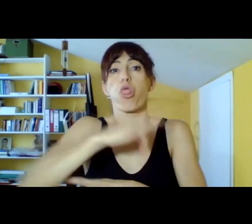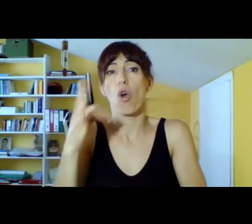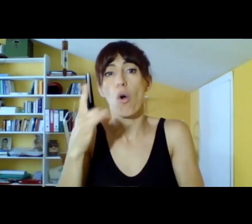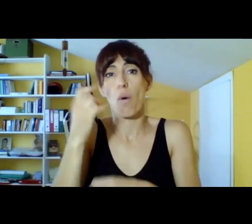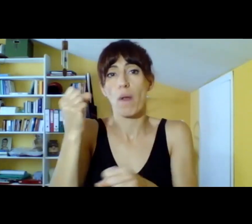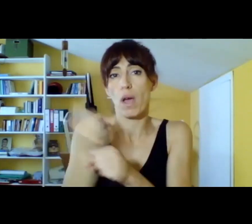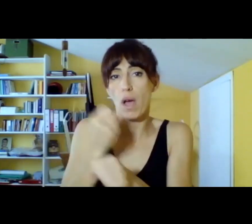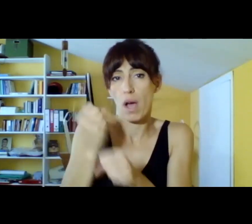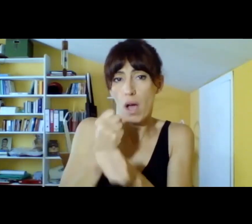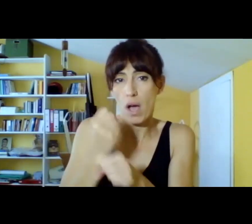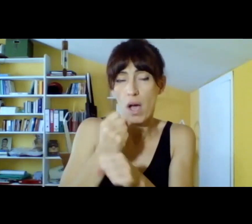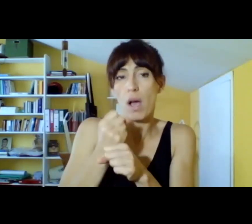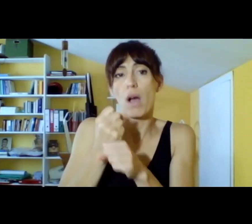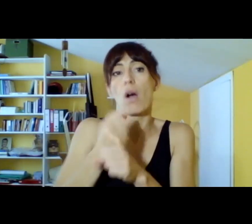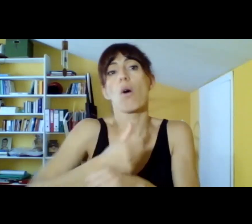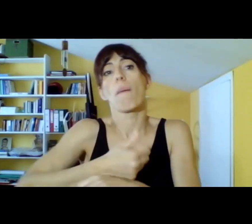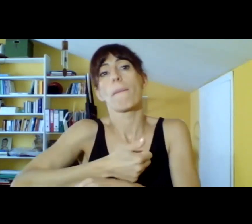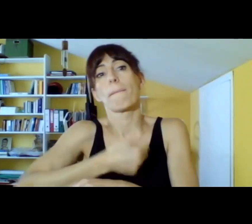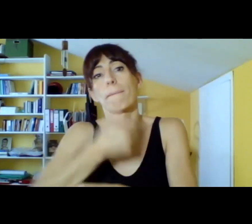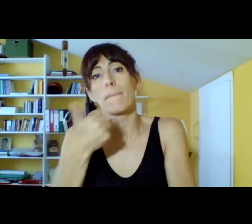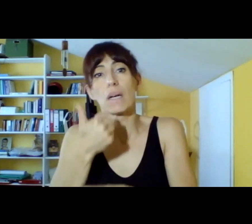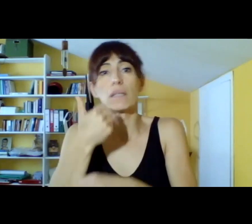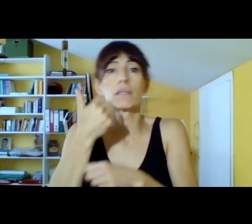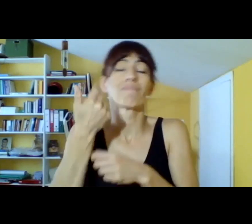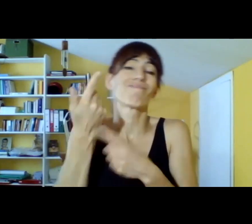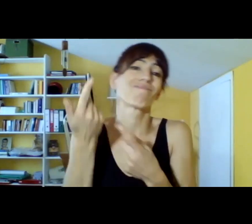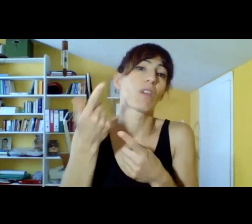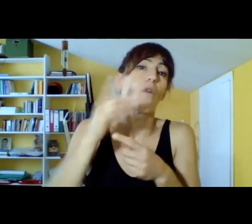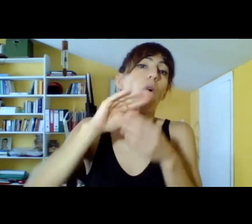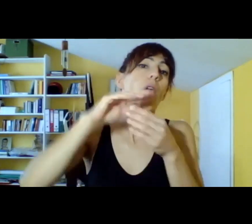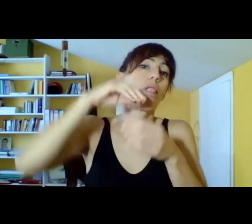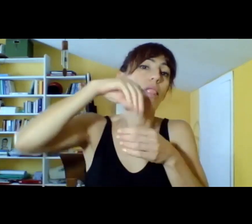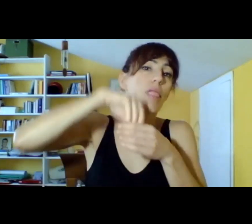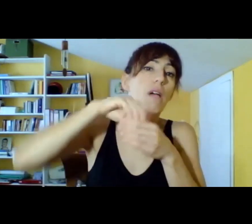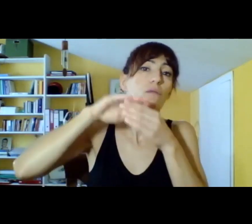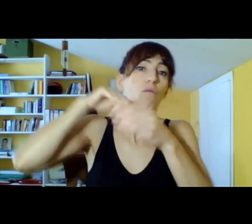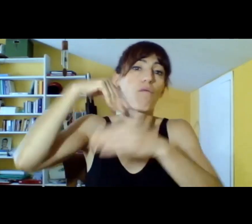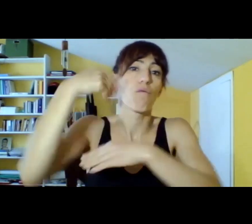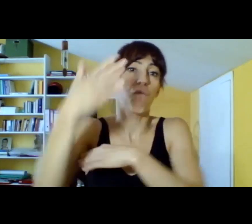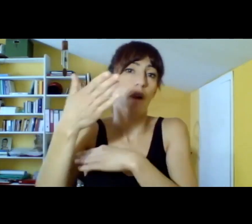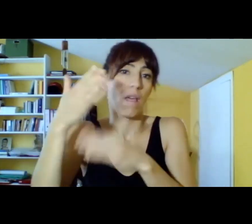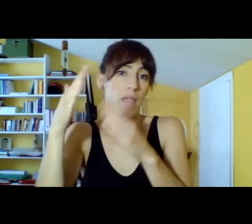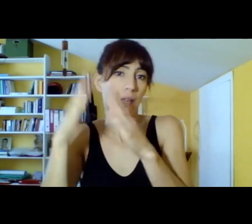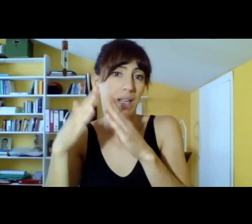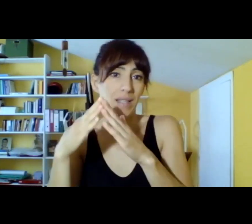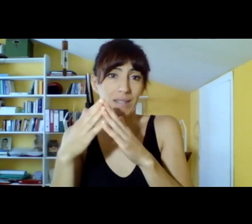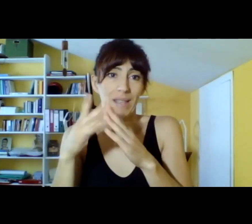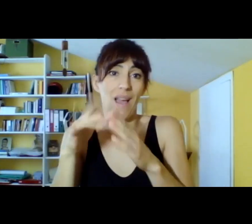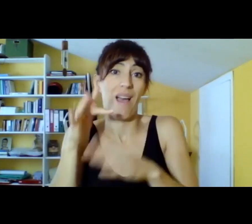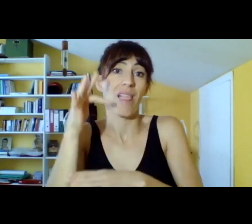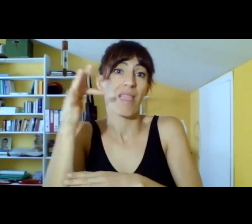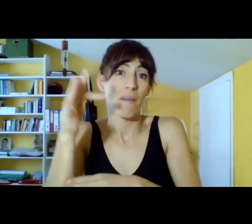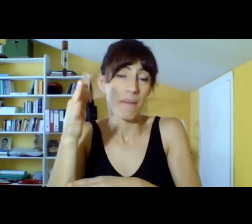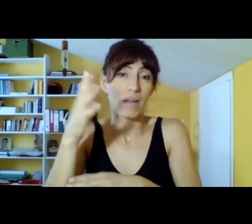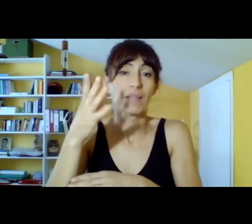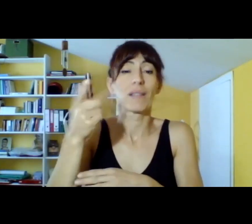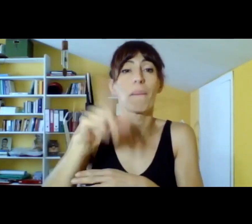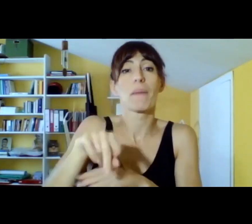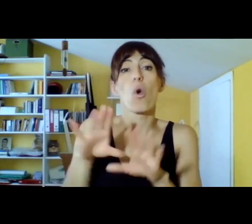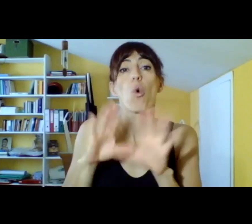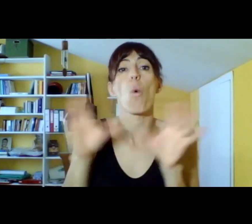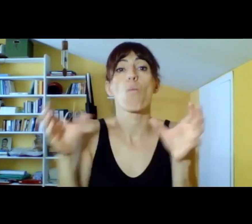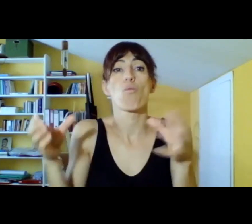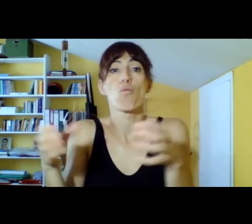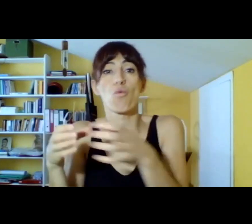no solamente trabajamos dentro y fuera de casa, sino que además trabajamos para la comunidad, me refiero